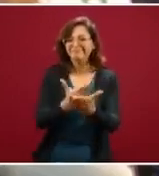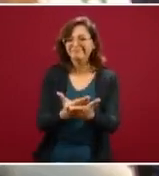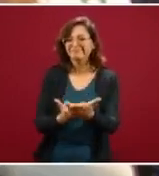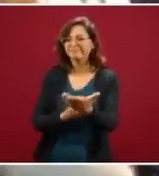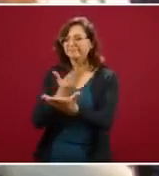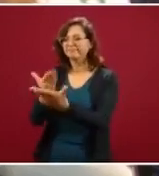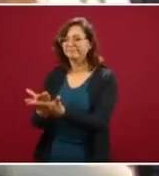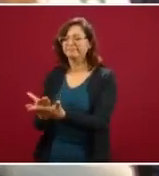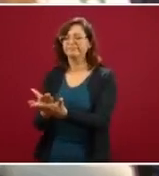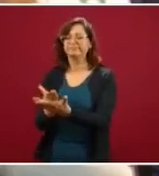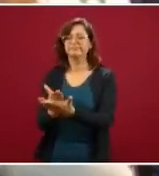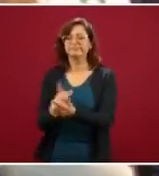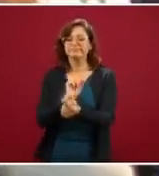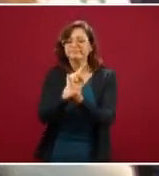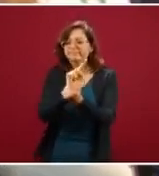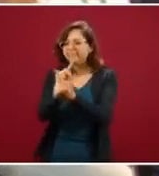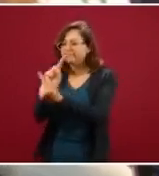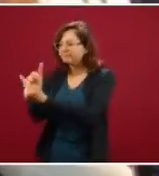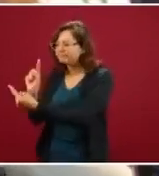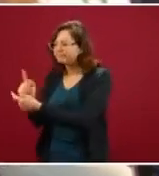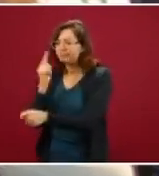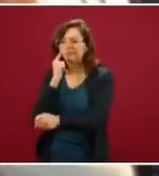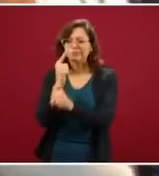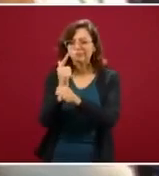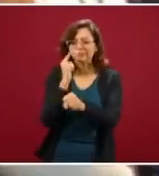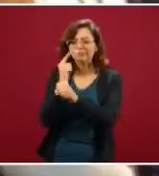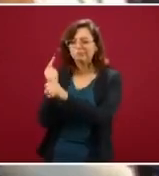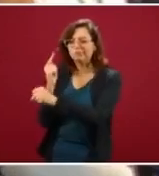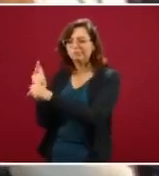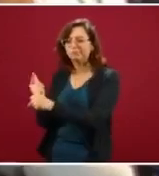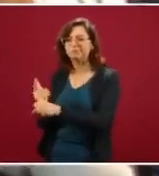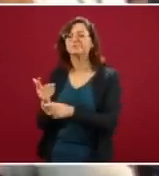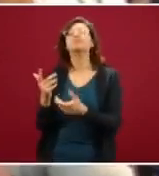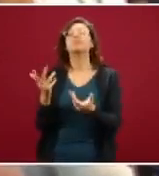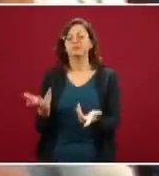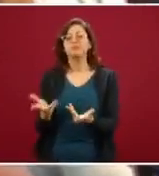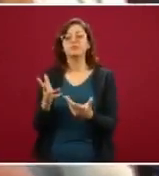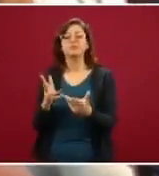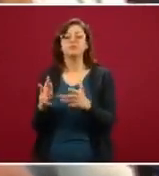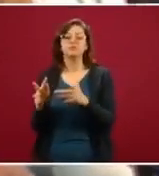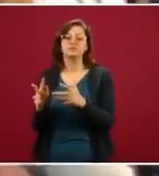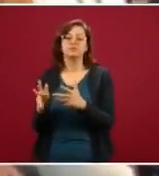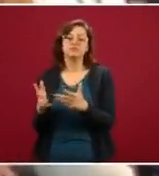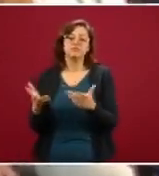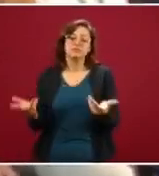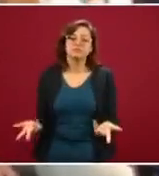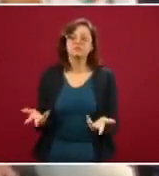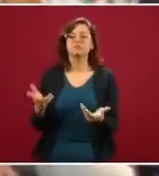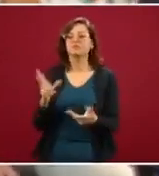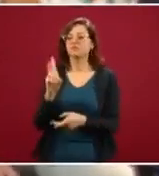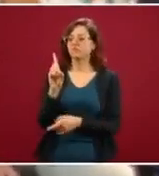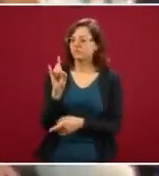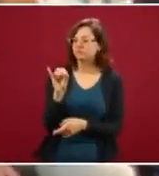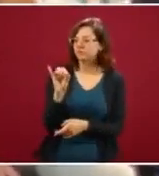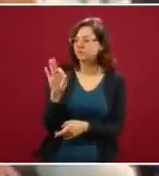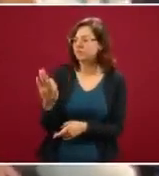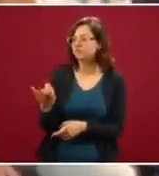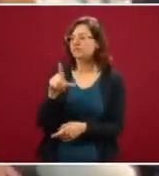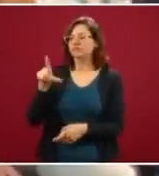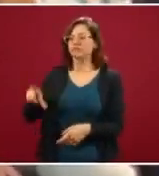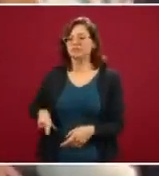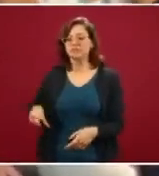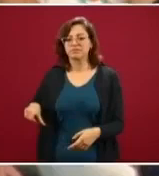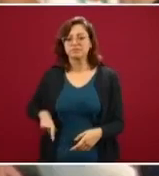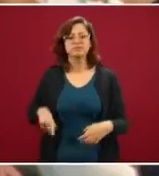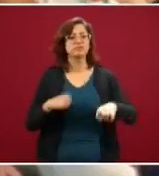de dinámicas para empezar a trabajar directamente, bueno, pues con el DIF, con los gobiernos